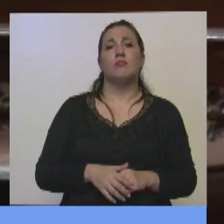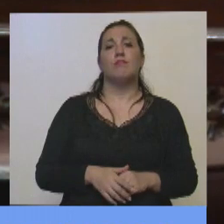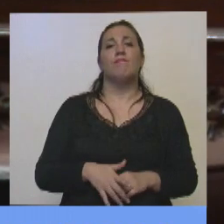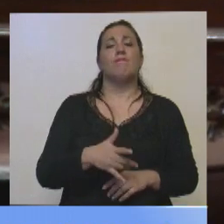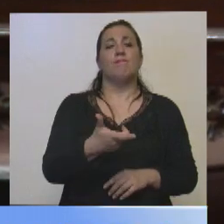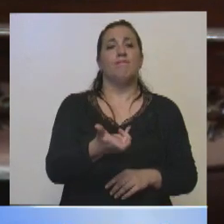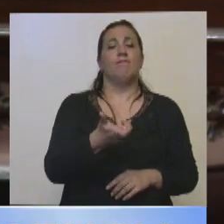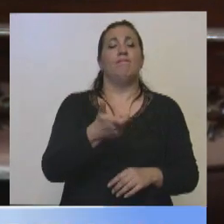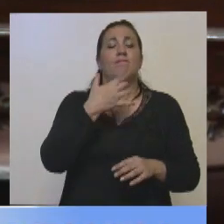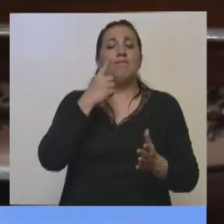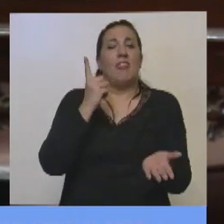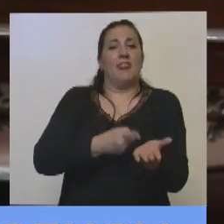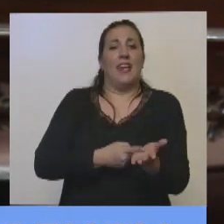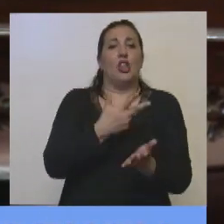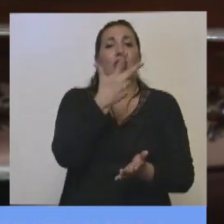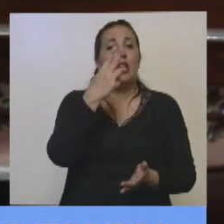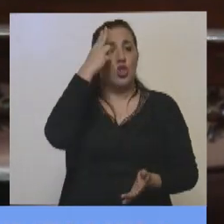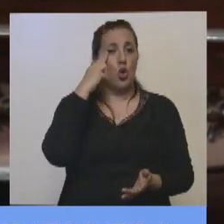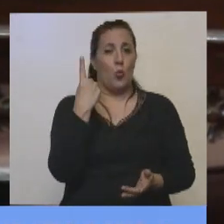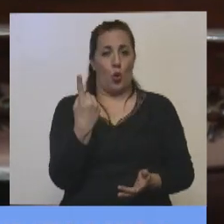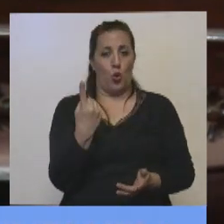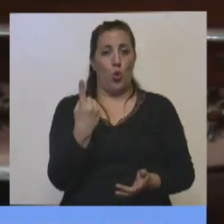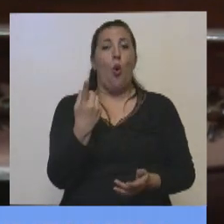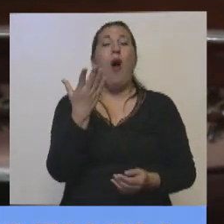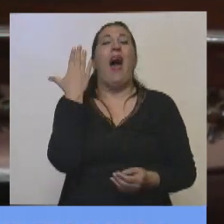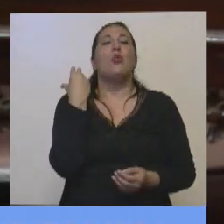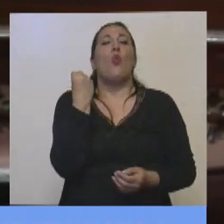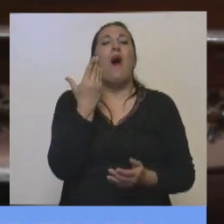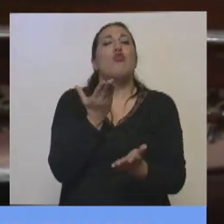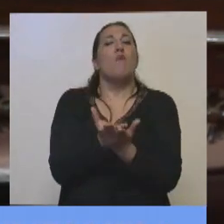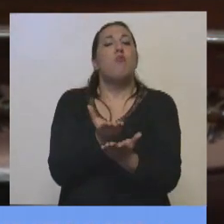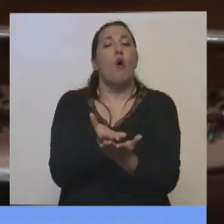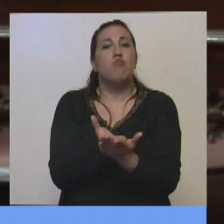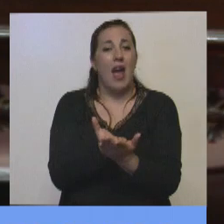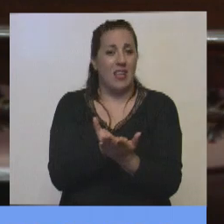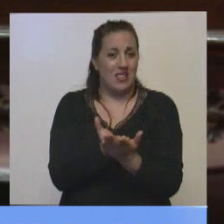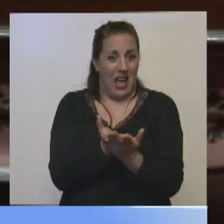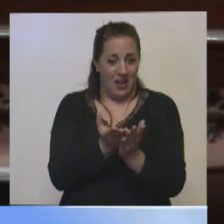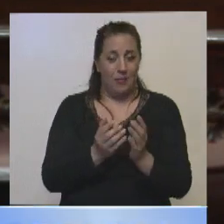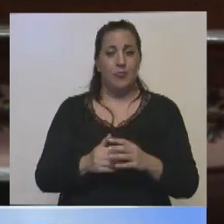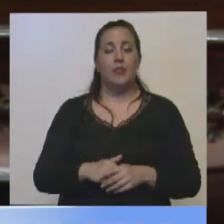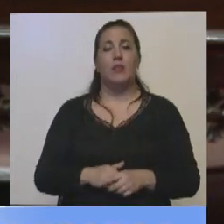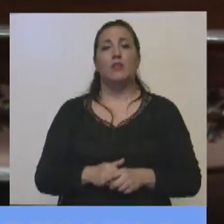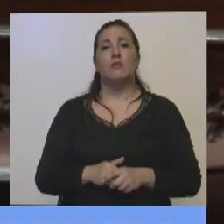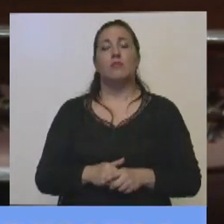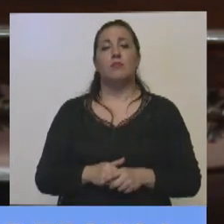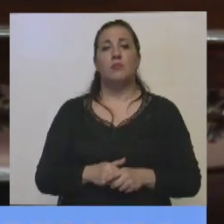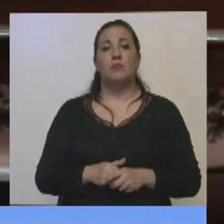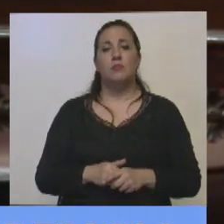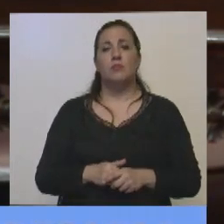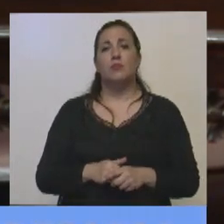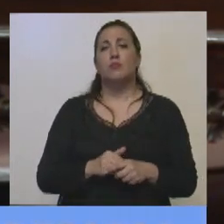decreto 391 cuando hizo la propuesta la propuesta hoy vigente que está en plena negociación muestra